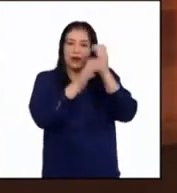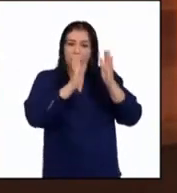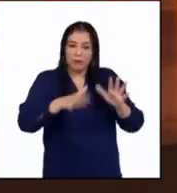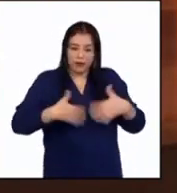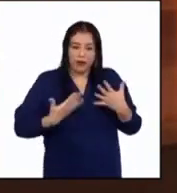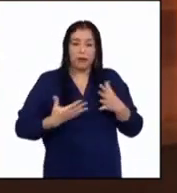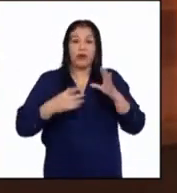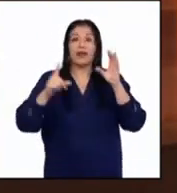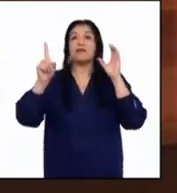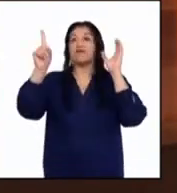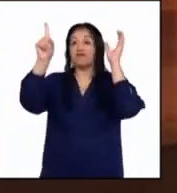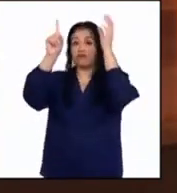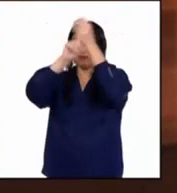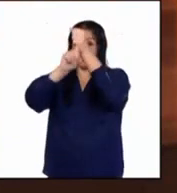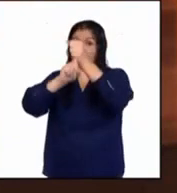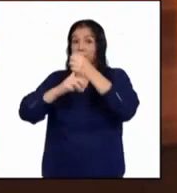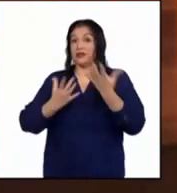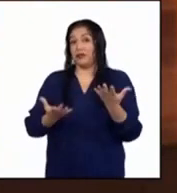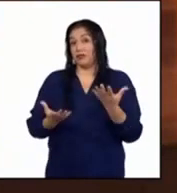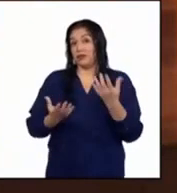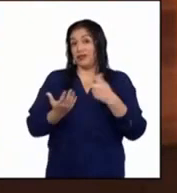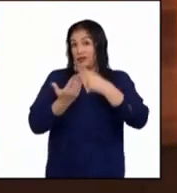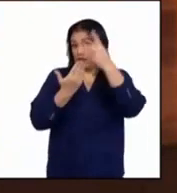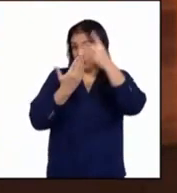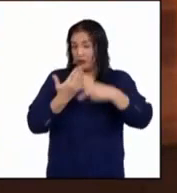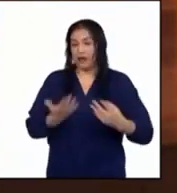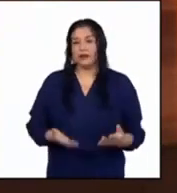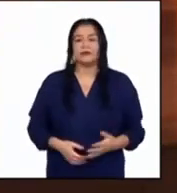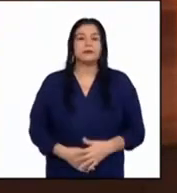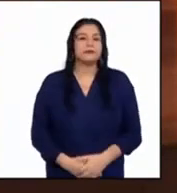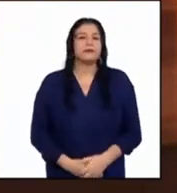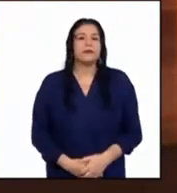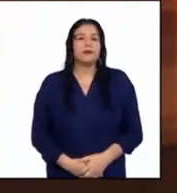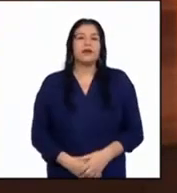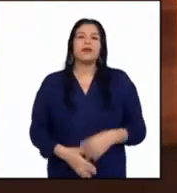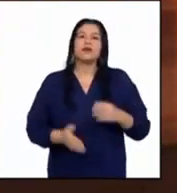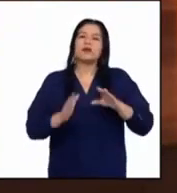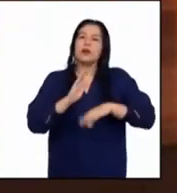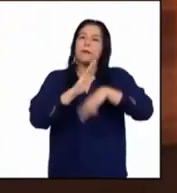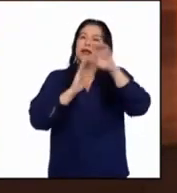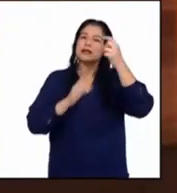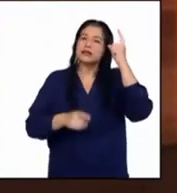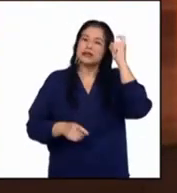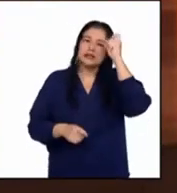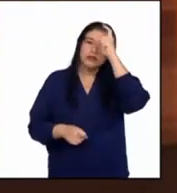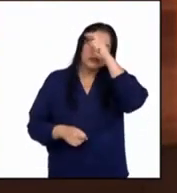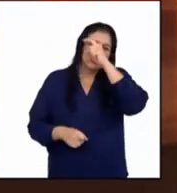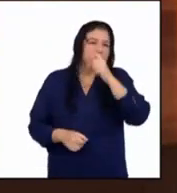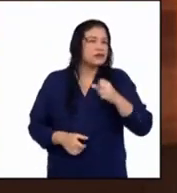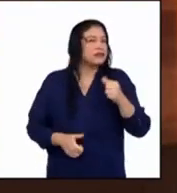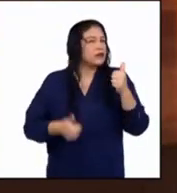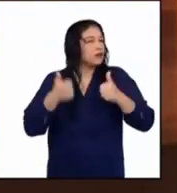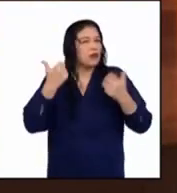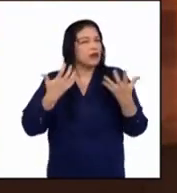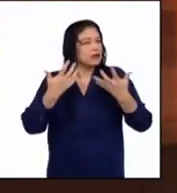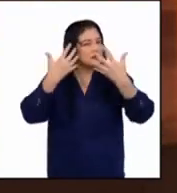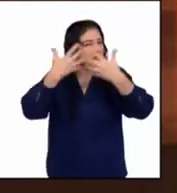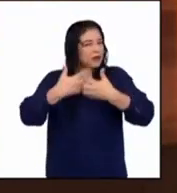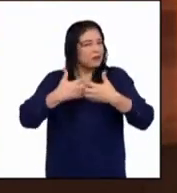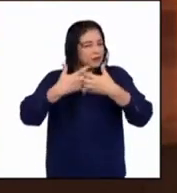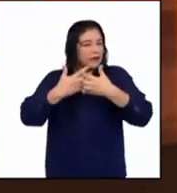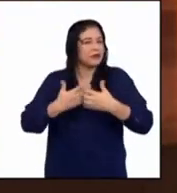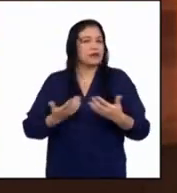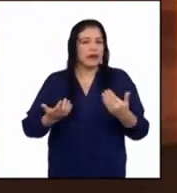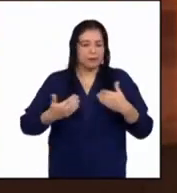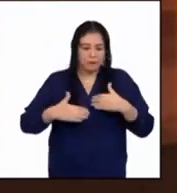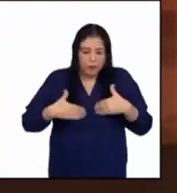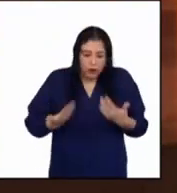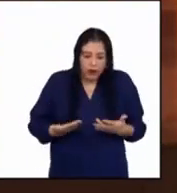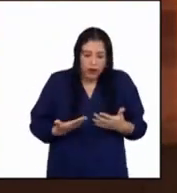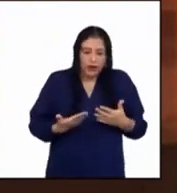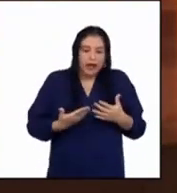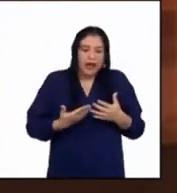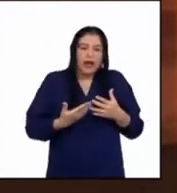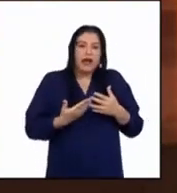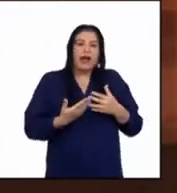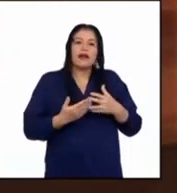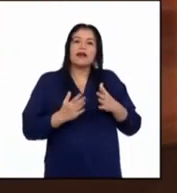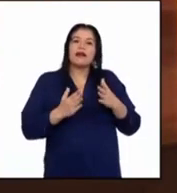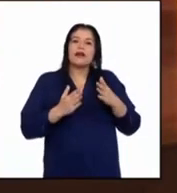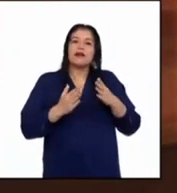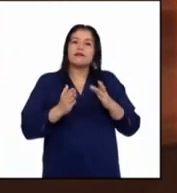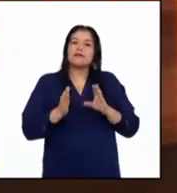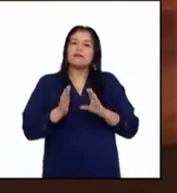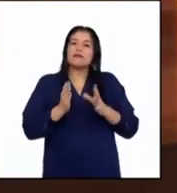planes. Y entonces para eso, una de las cosas más difíciles que les toca hacer a las empresas es desarrollar las competencias de los